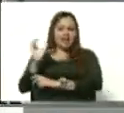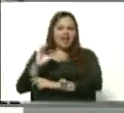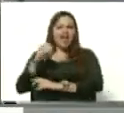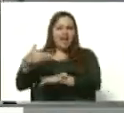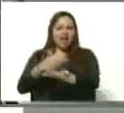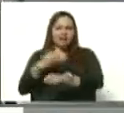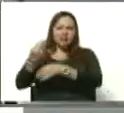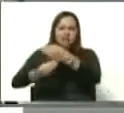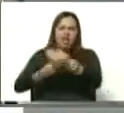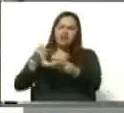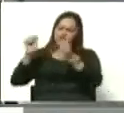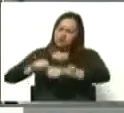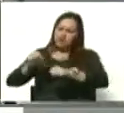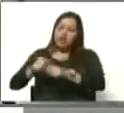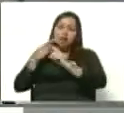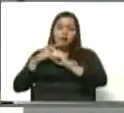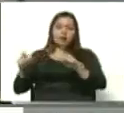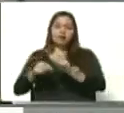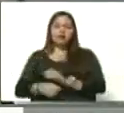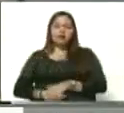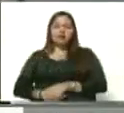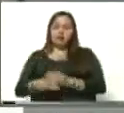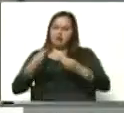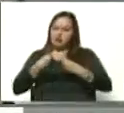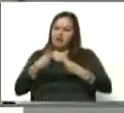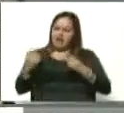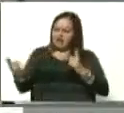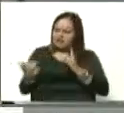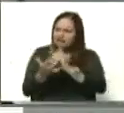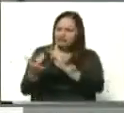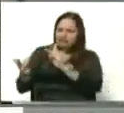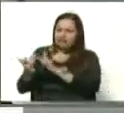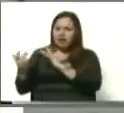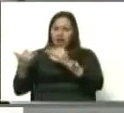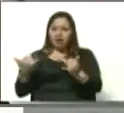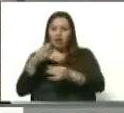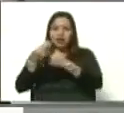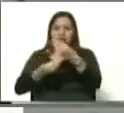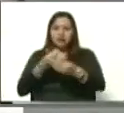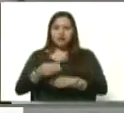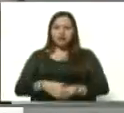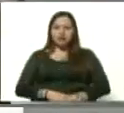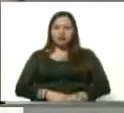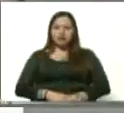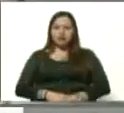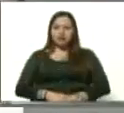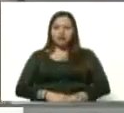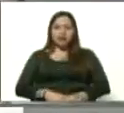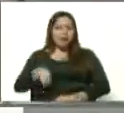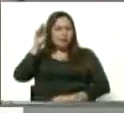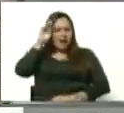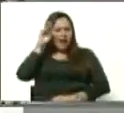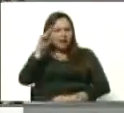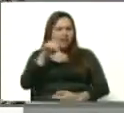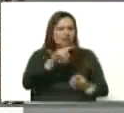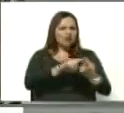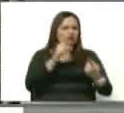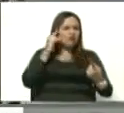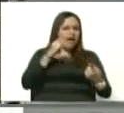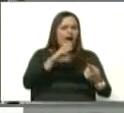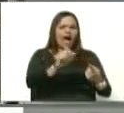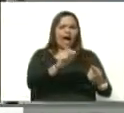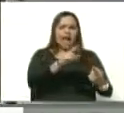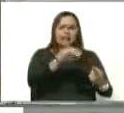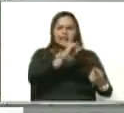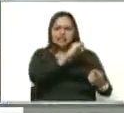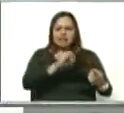existía, ciertamente existía, pero vivirla así, de cerca, como estos momentos, maestra como Patricia Ariza, que acaba de ser nombrada